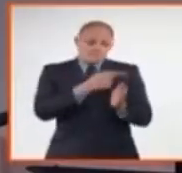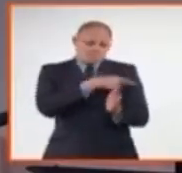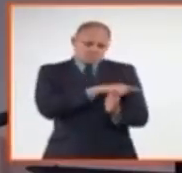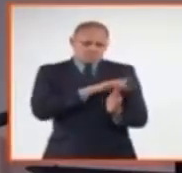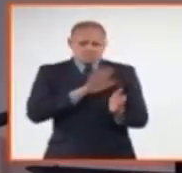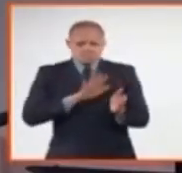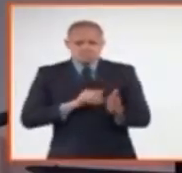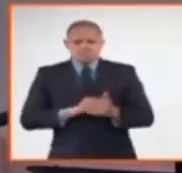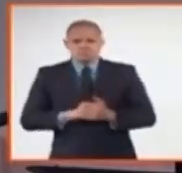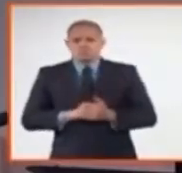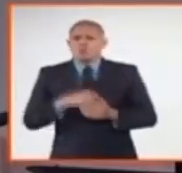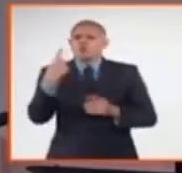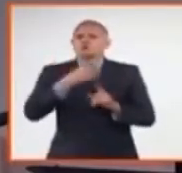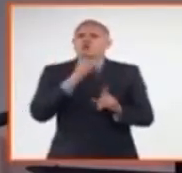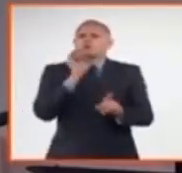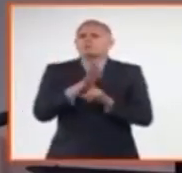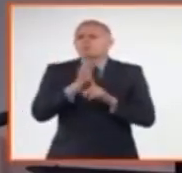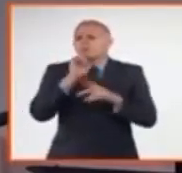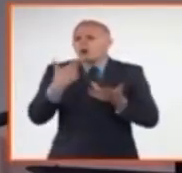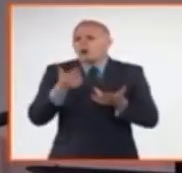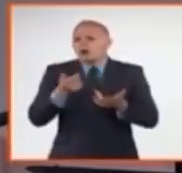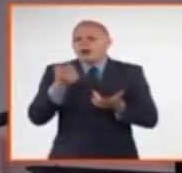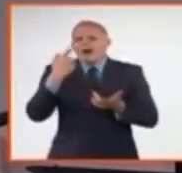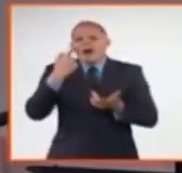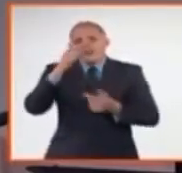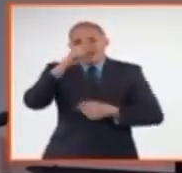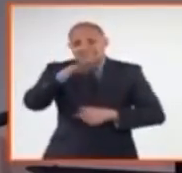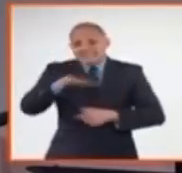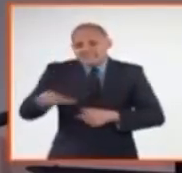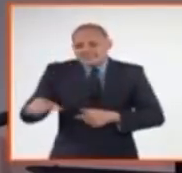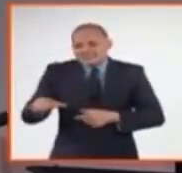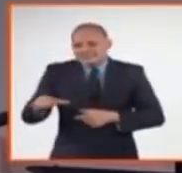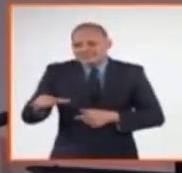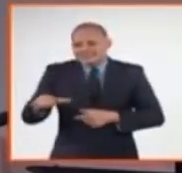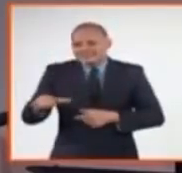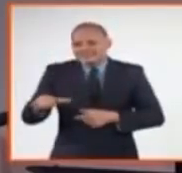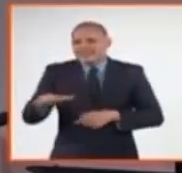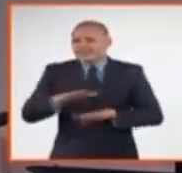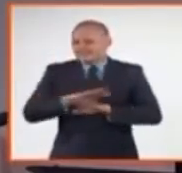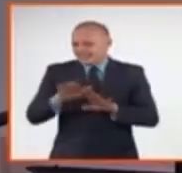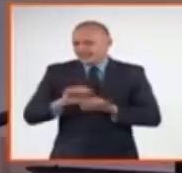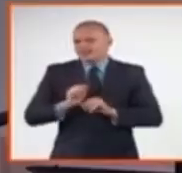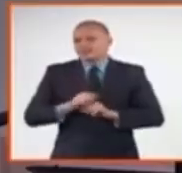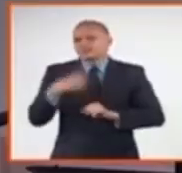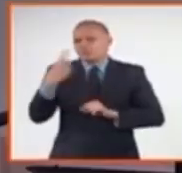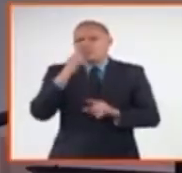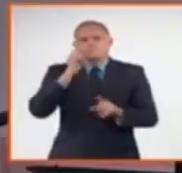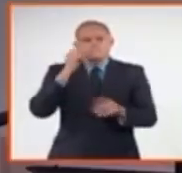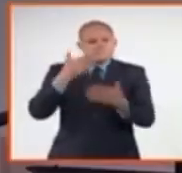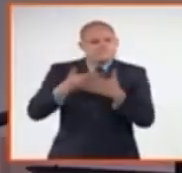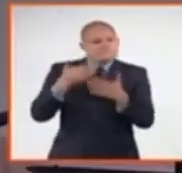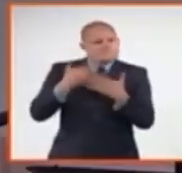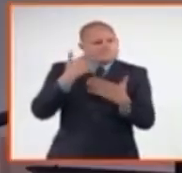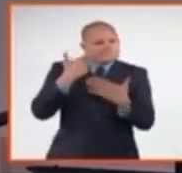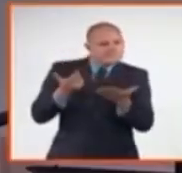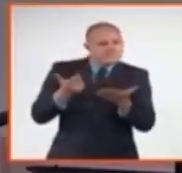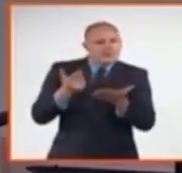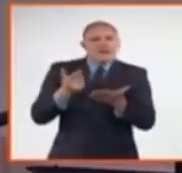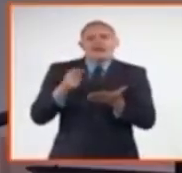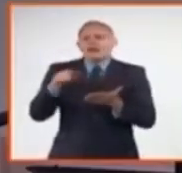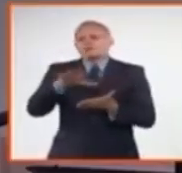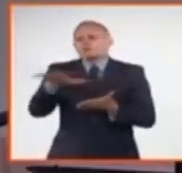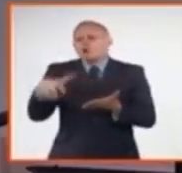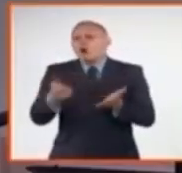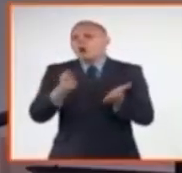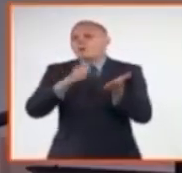empezamos a hacer un estudio clínico en pediatría que en su nombre es ismaelillo que se está desarrollando la en la